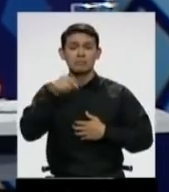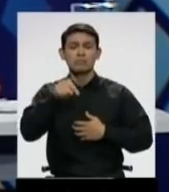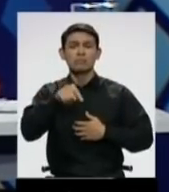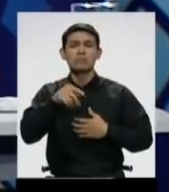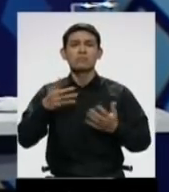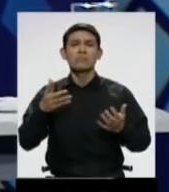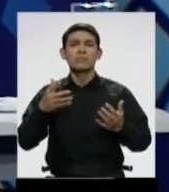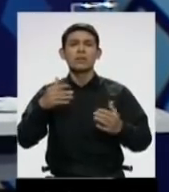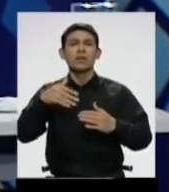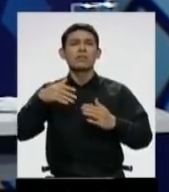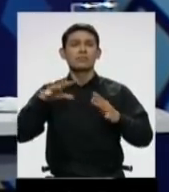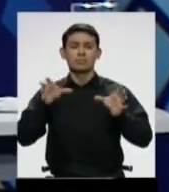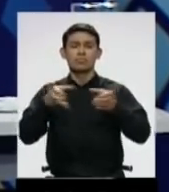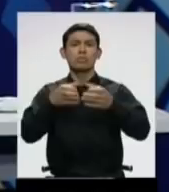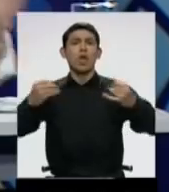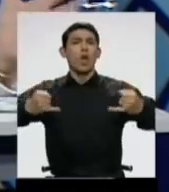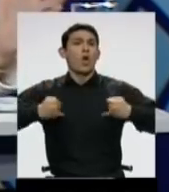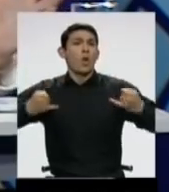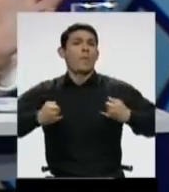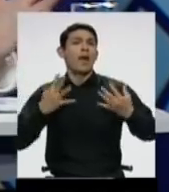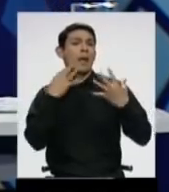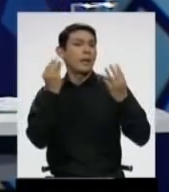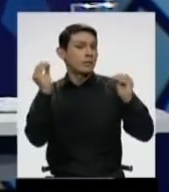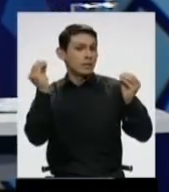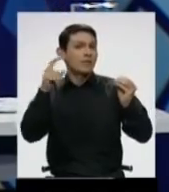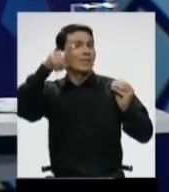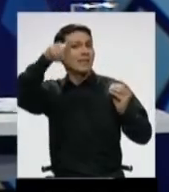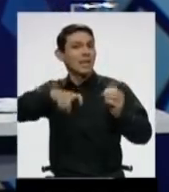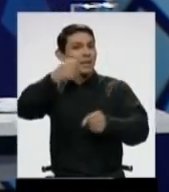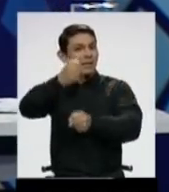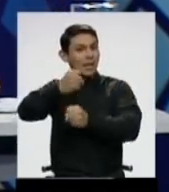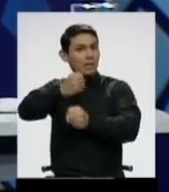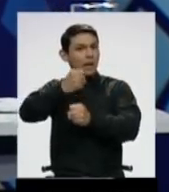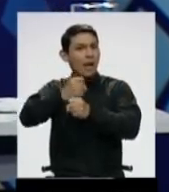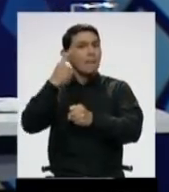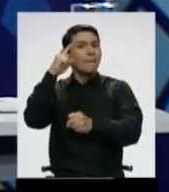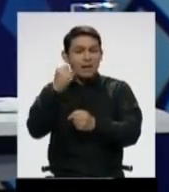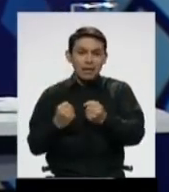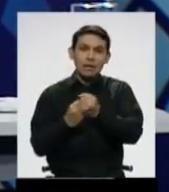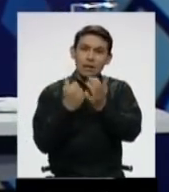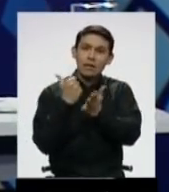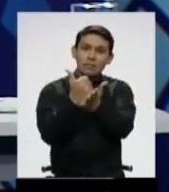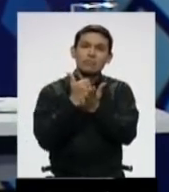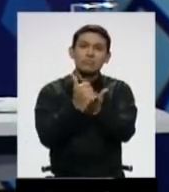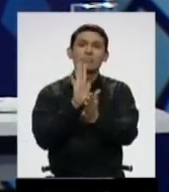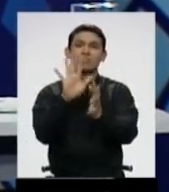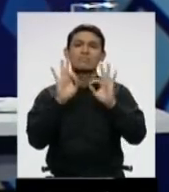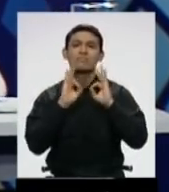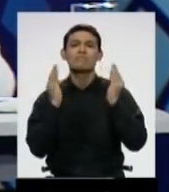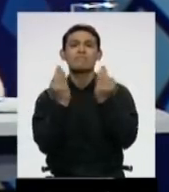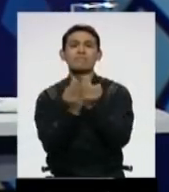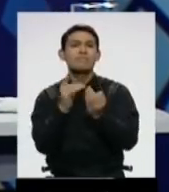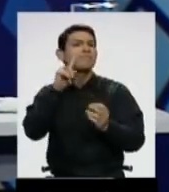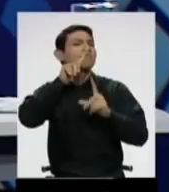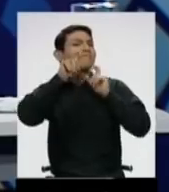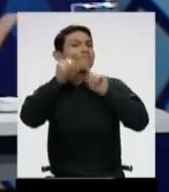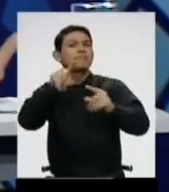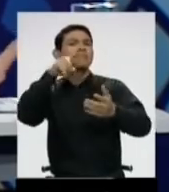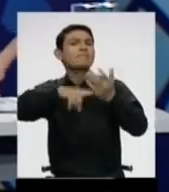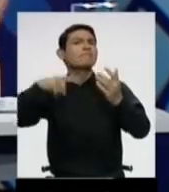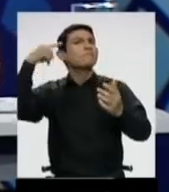sector de jóvenes y adolescentes que tienen que trabajar para sostener a sus familias. ¿Qué